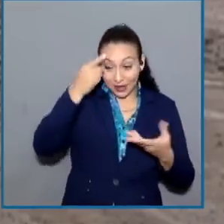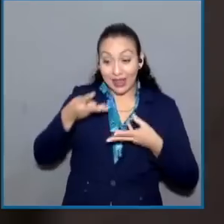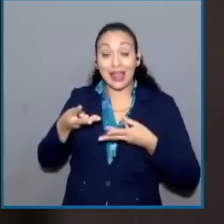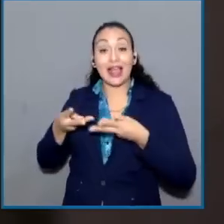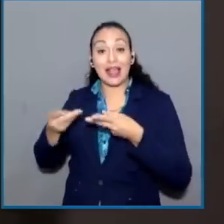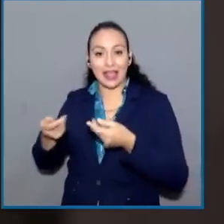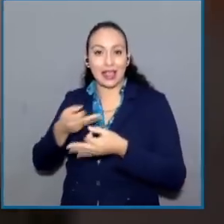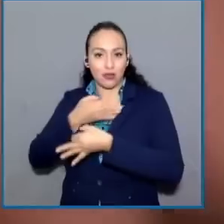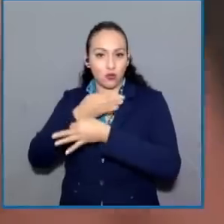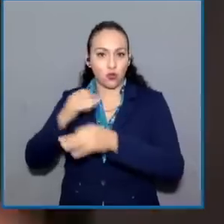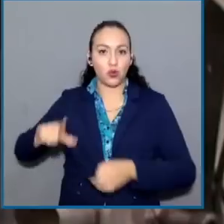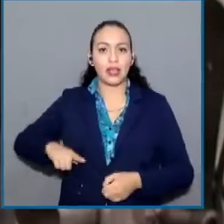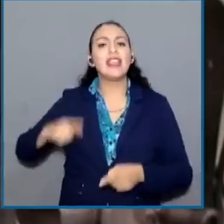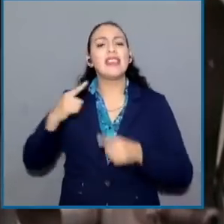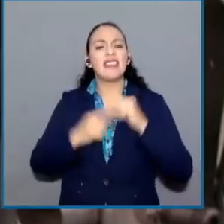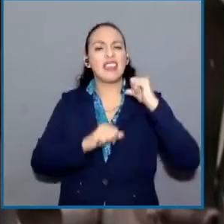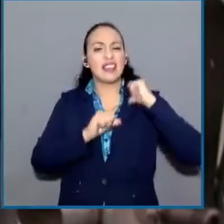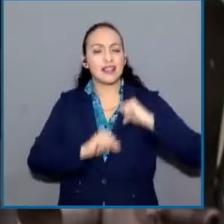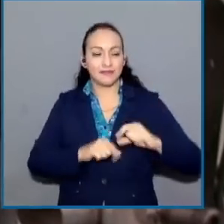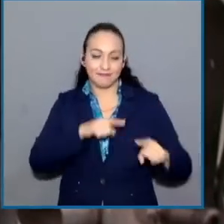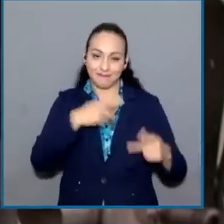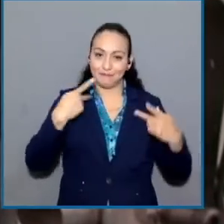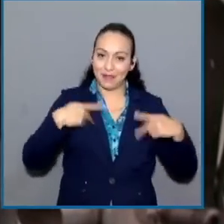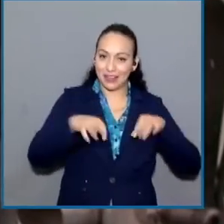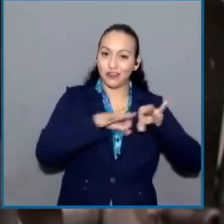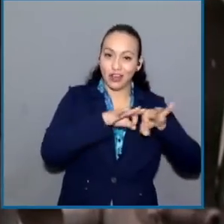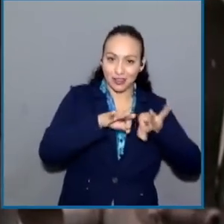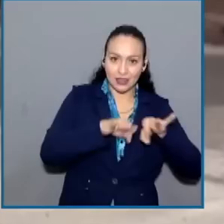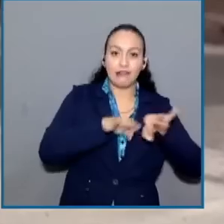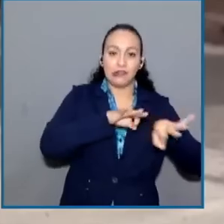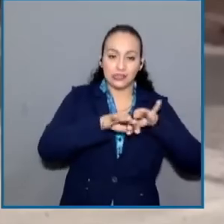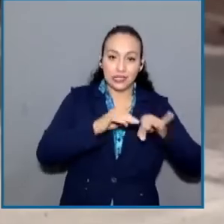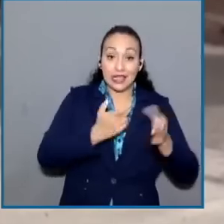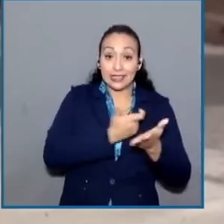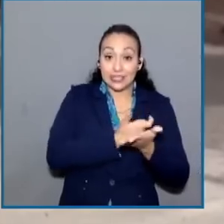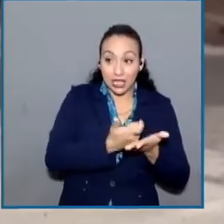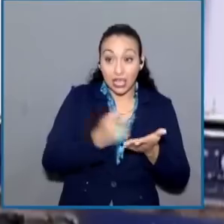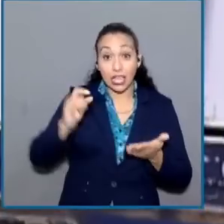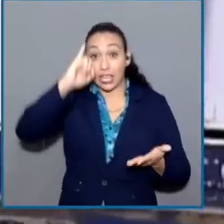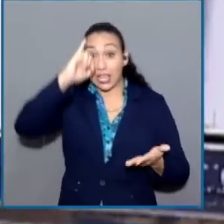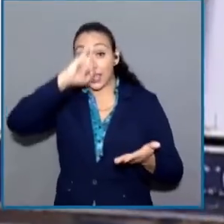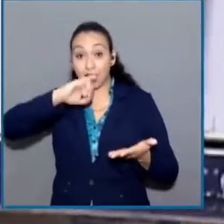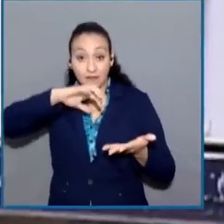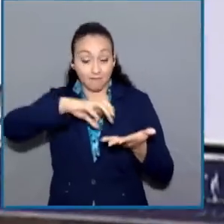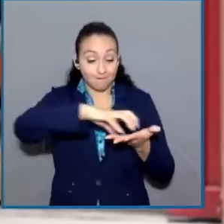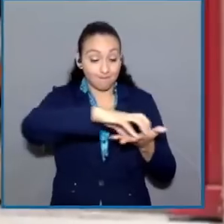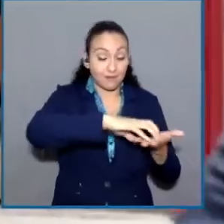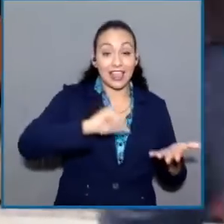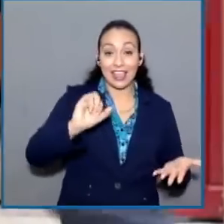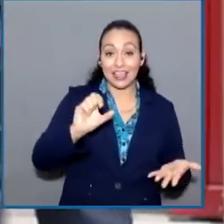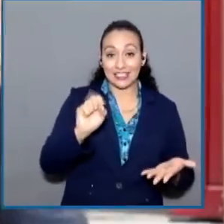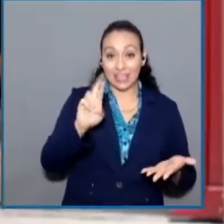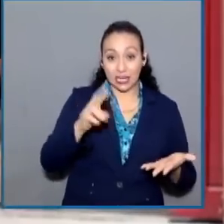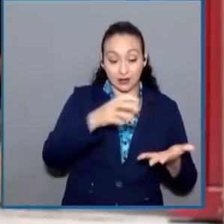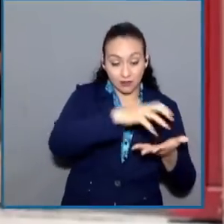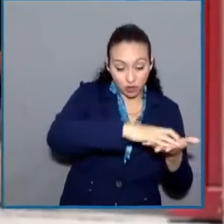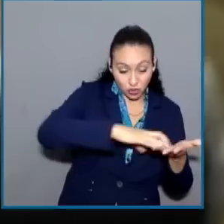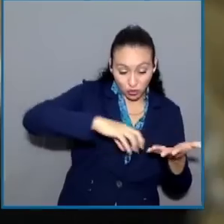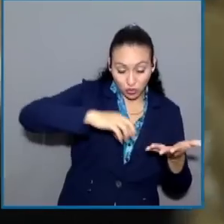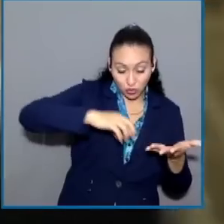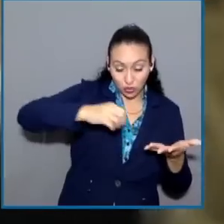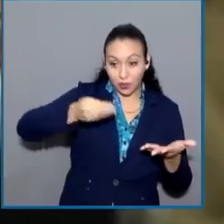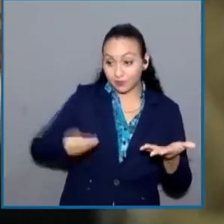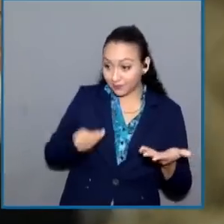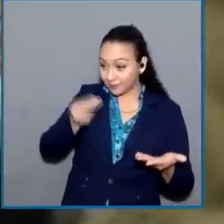trabajadores, pero corresponde al patrón retener el impuesto sobre la renta para entregarlo a la autoridad fiscal, sin que esto implique que